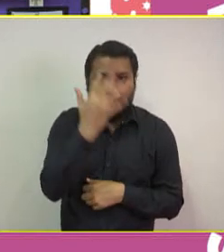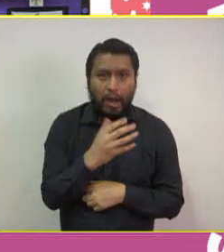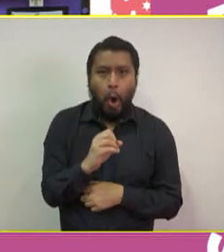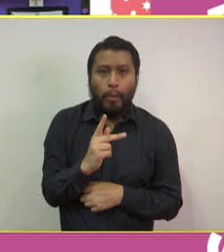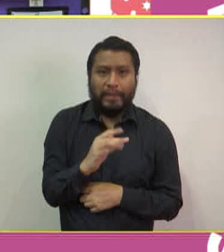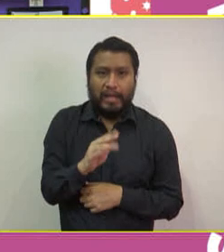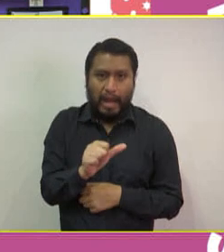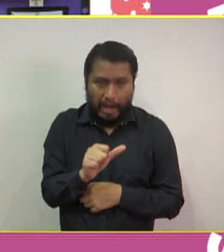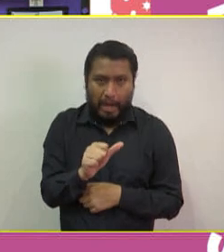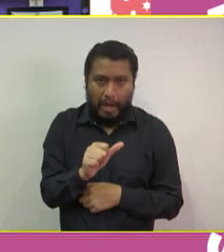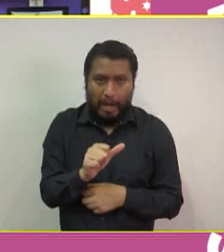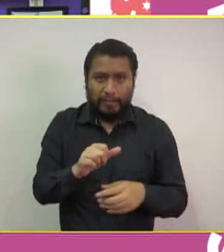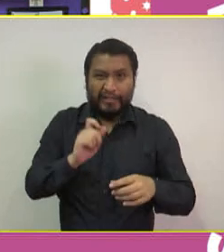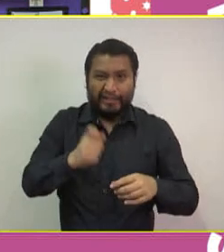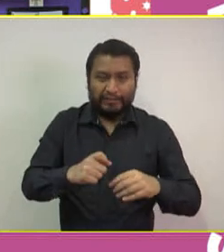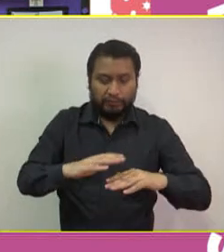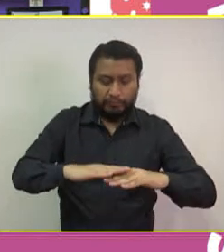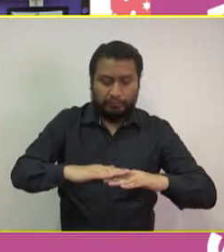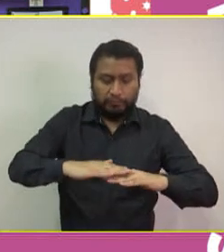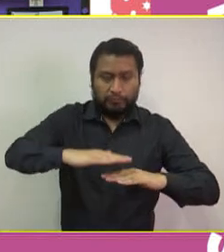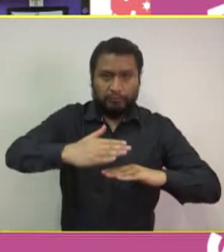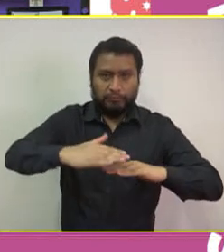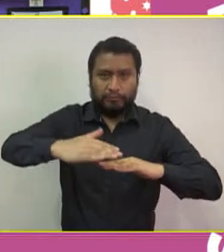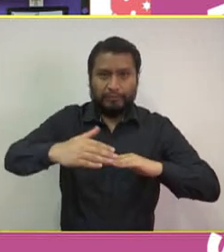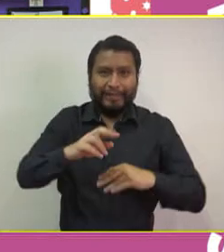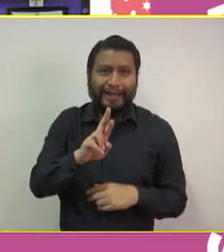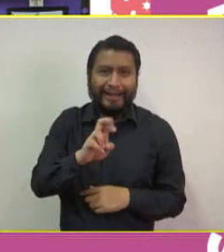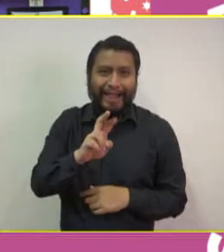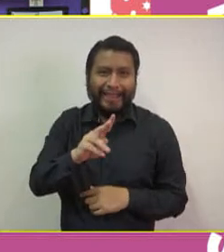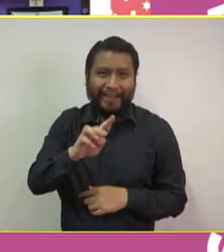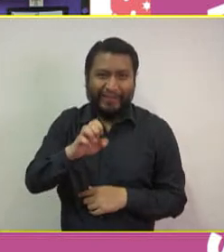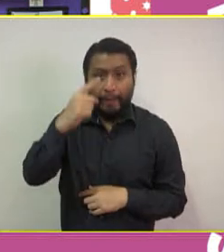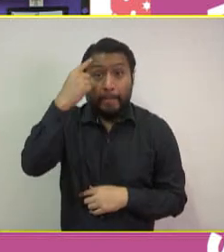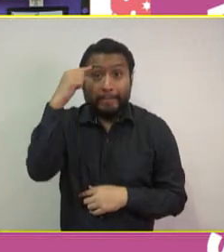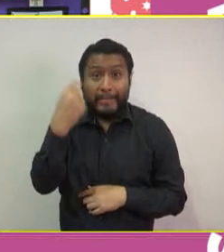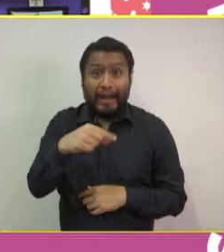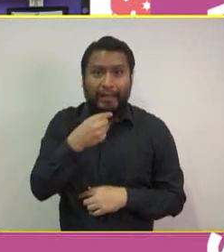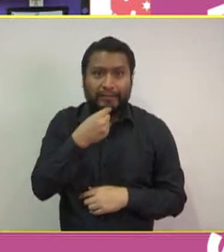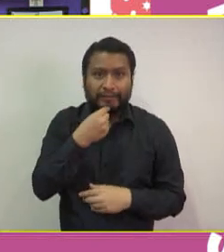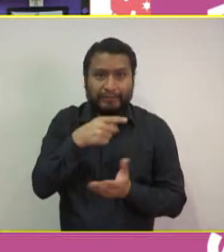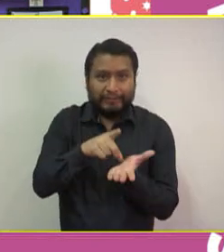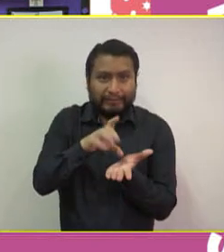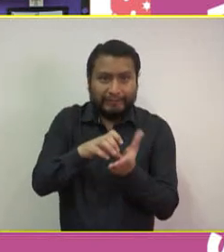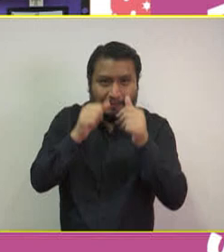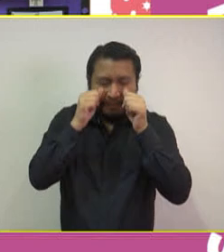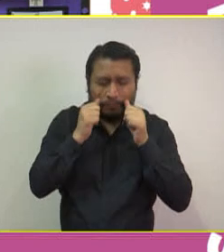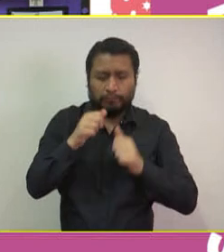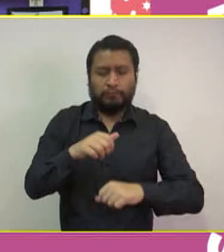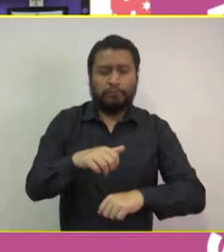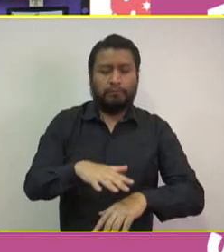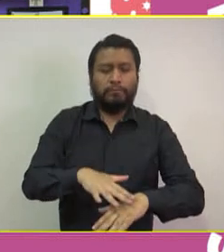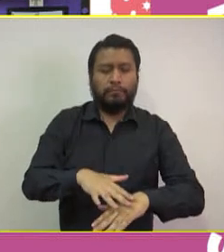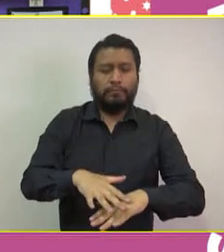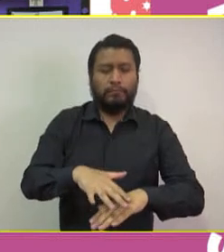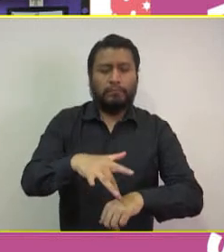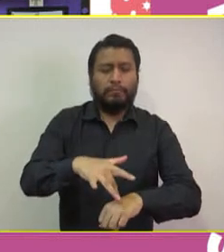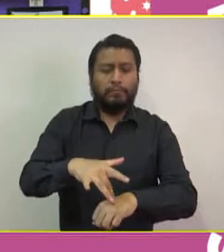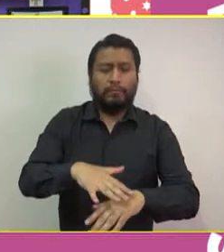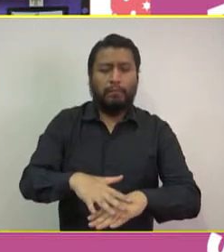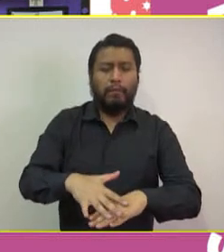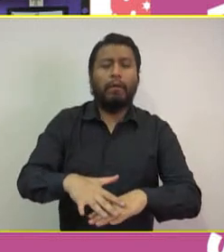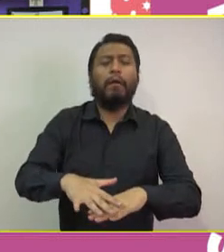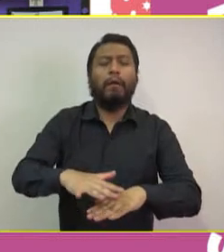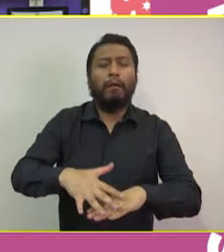en relieve alto, para que los niños con discapacidad visual también puedan reconocerlos, y puedan también apropiarse de